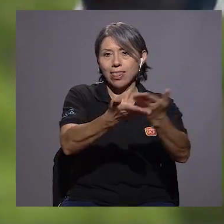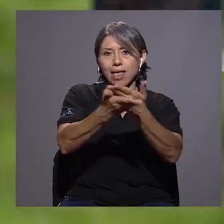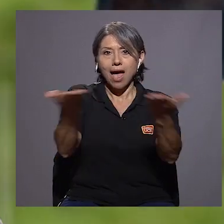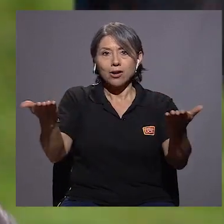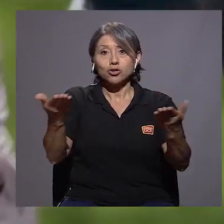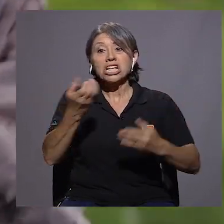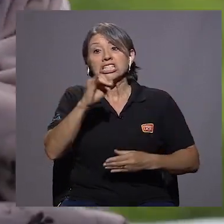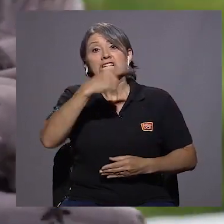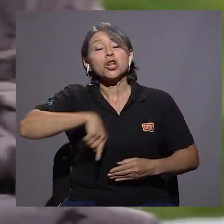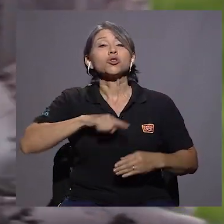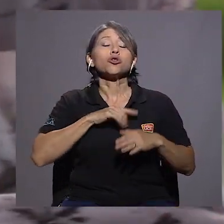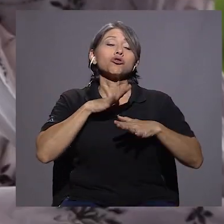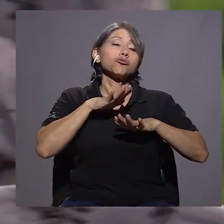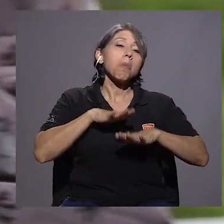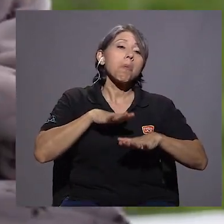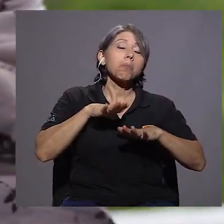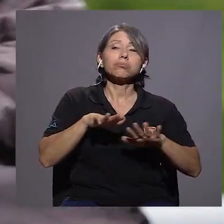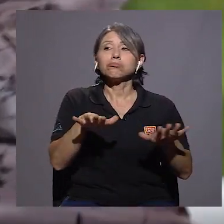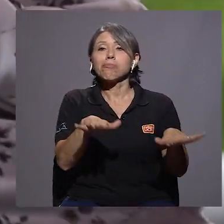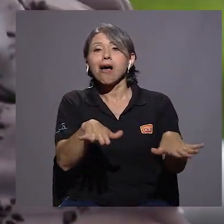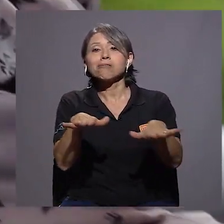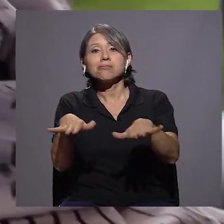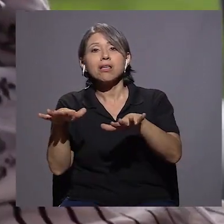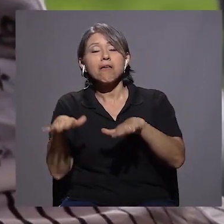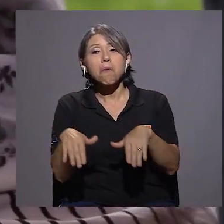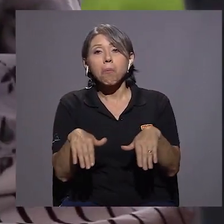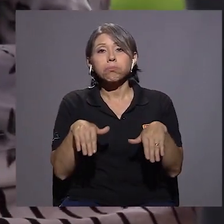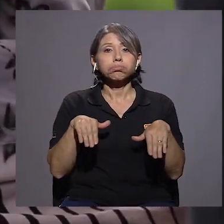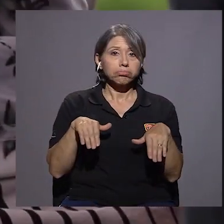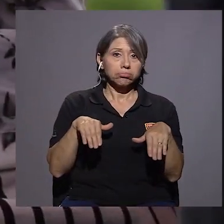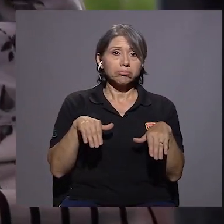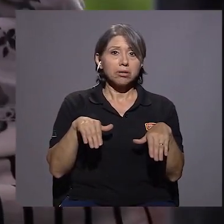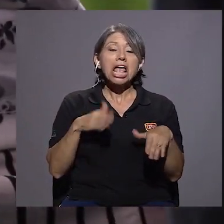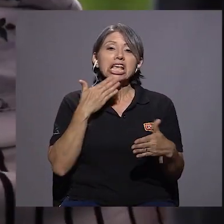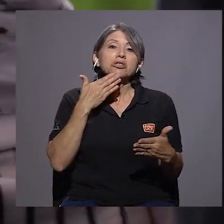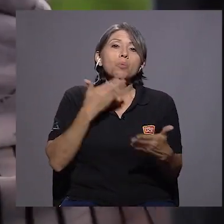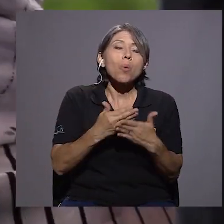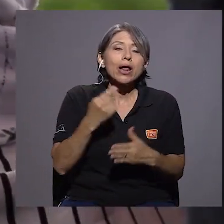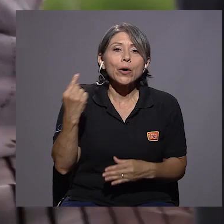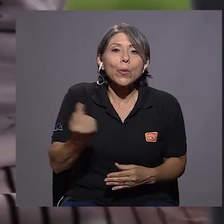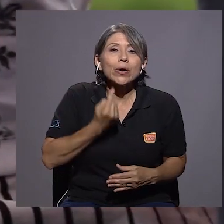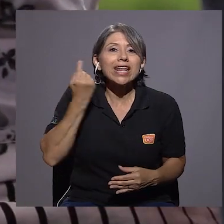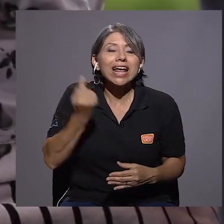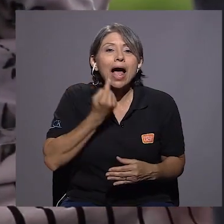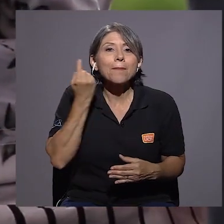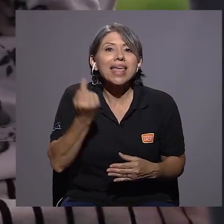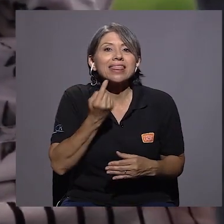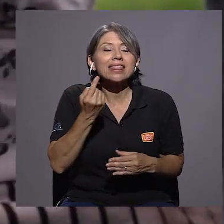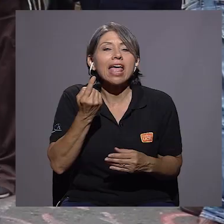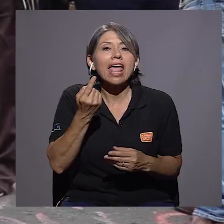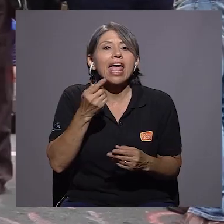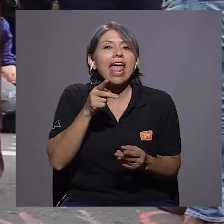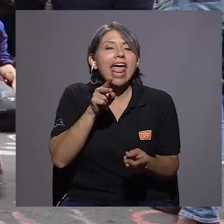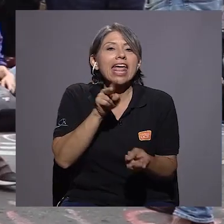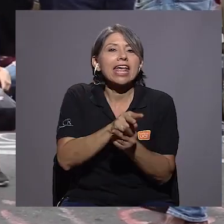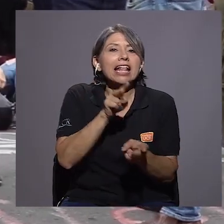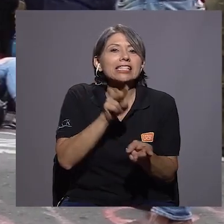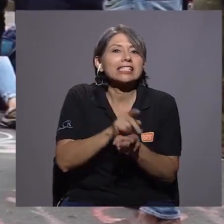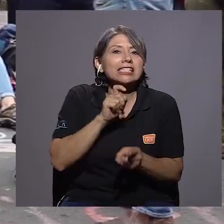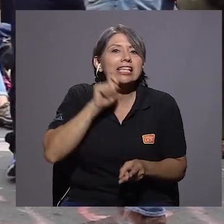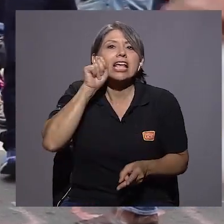ciudadanas. La pasividad, el ser pasivo o el ser pasiva, es bueno únicamente en el